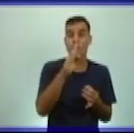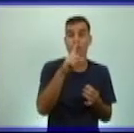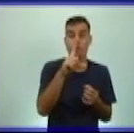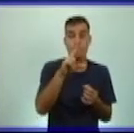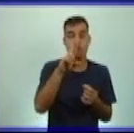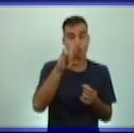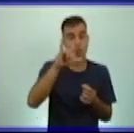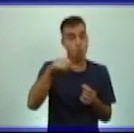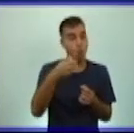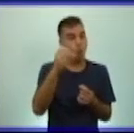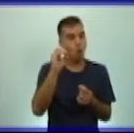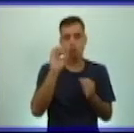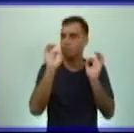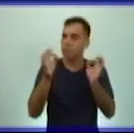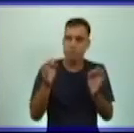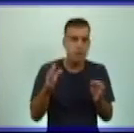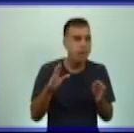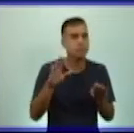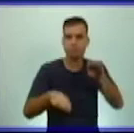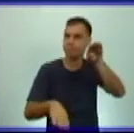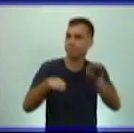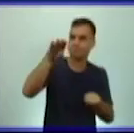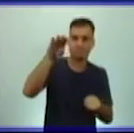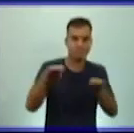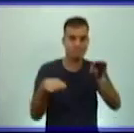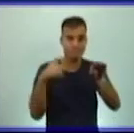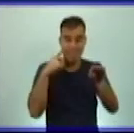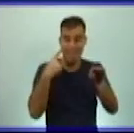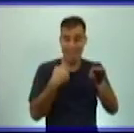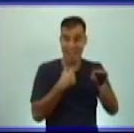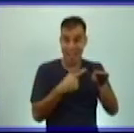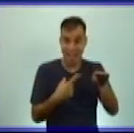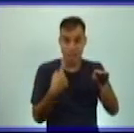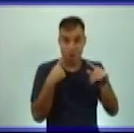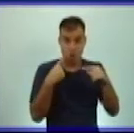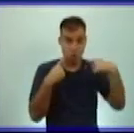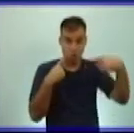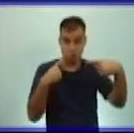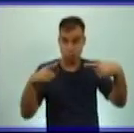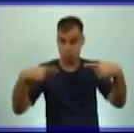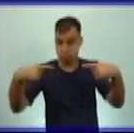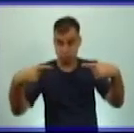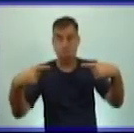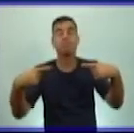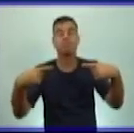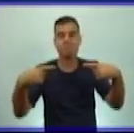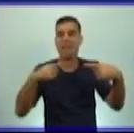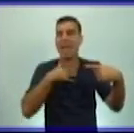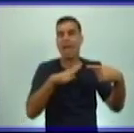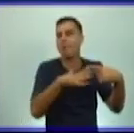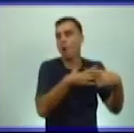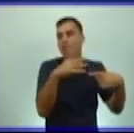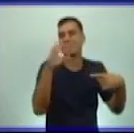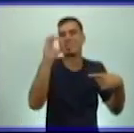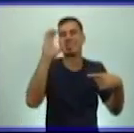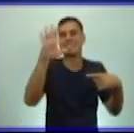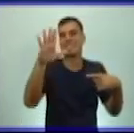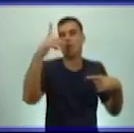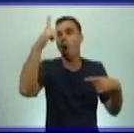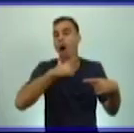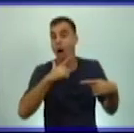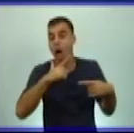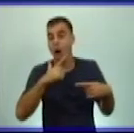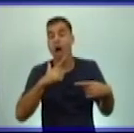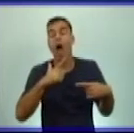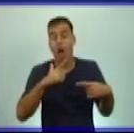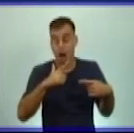Cuando la corriente en el enrollado se establece, es decir, no cambia más, alcanza, por ejemplo, un valor de 5 amperes, mientras ya no